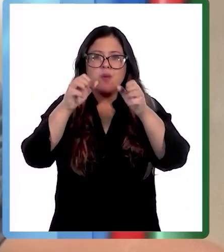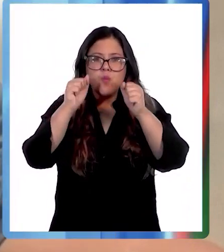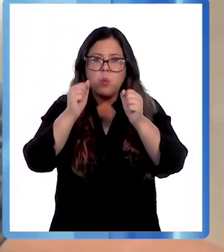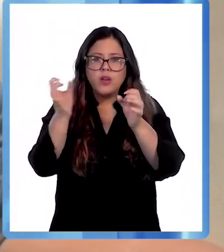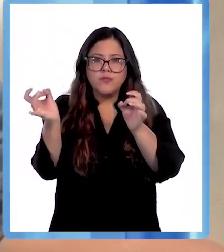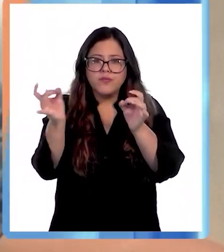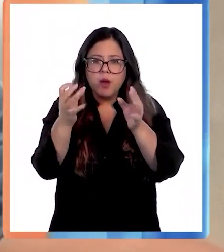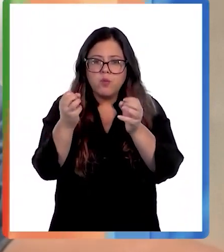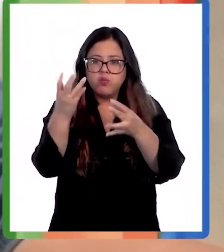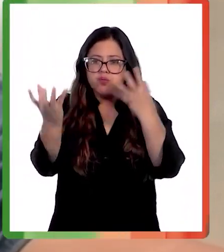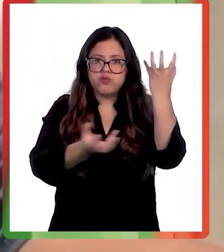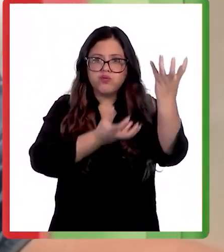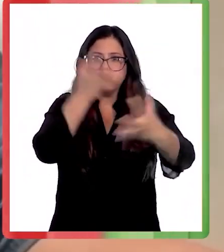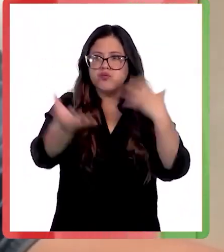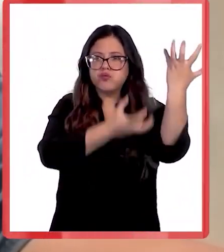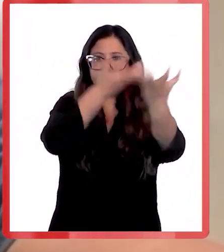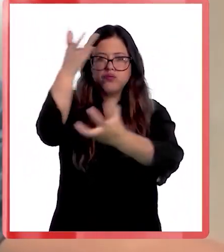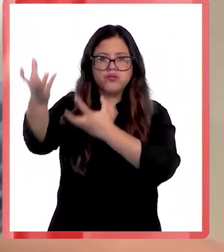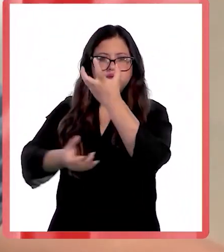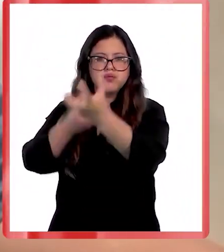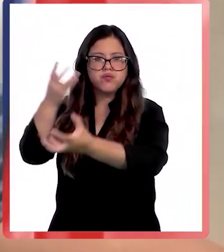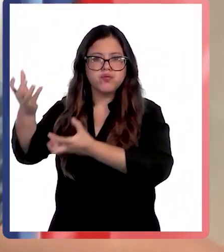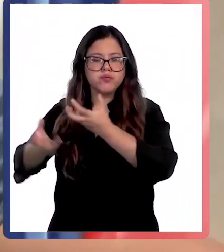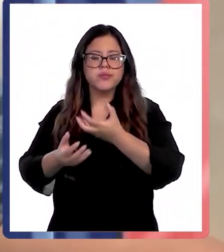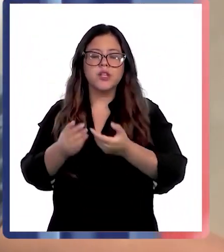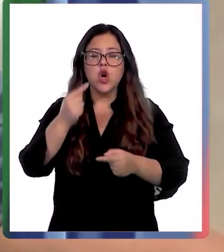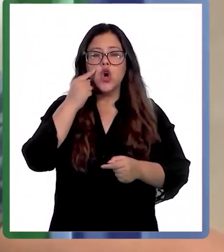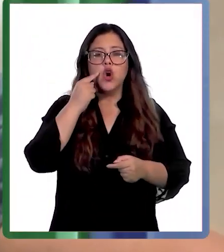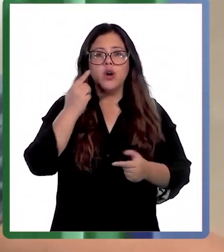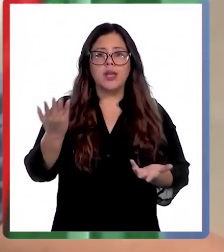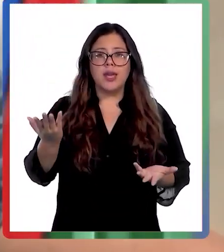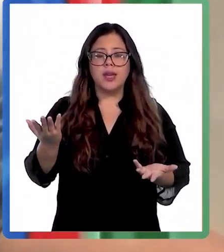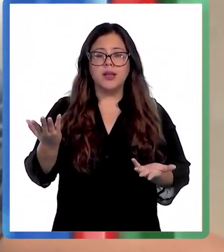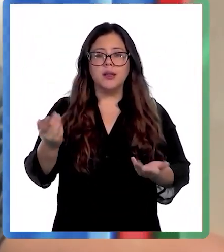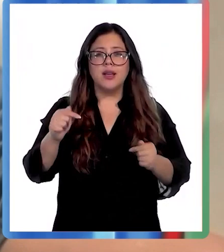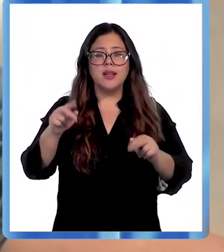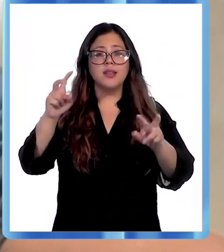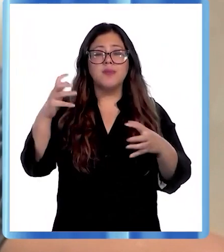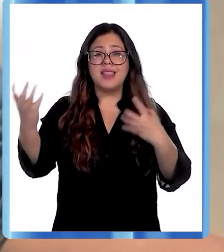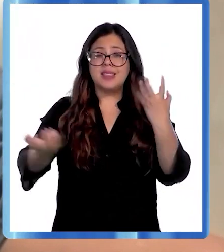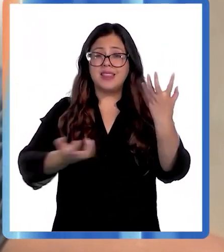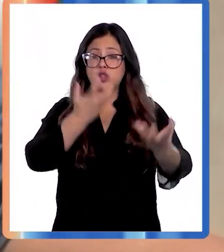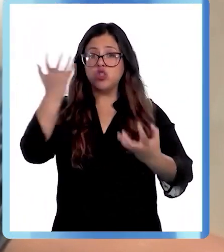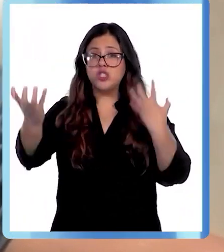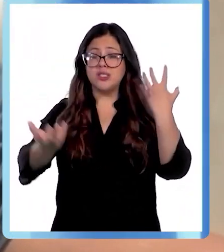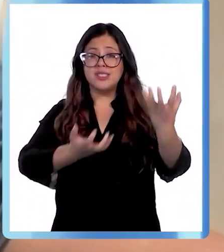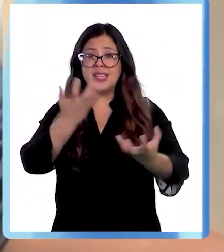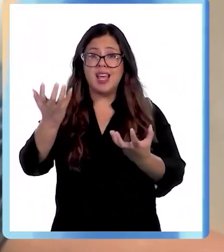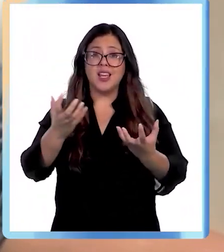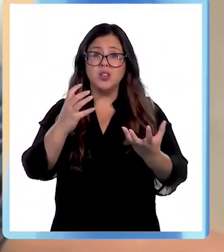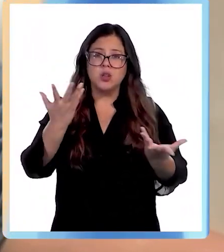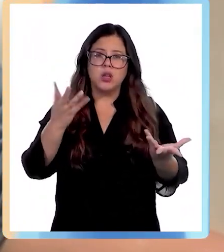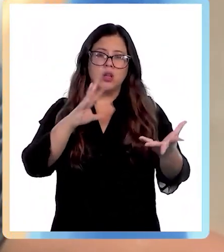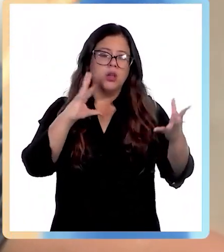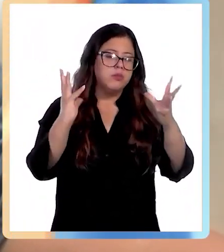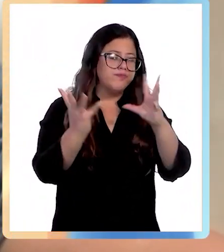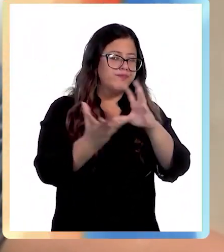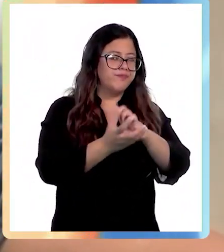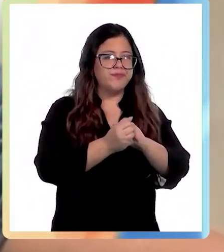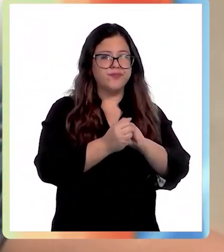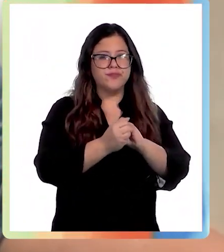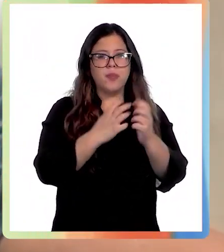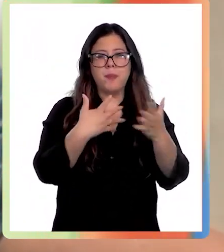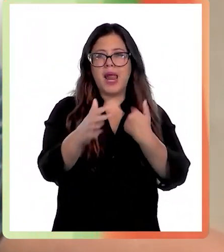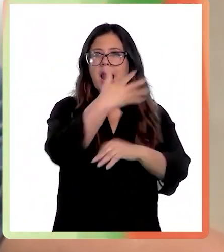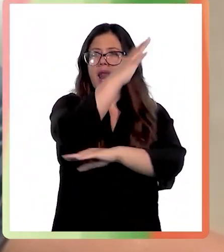focos de incendio que puedan propagarse más rápido los incendios. Y el incendio tiene, bueno, es un tema desastroso para el